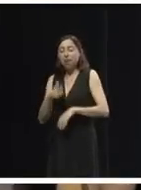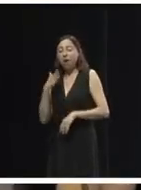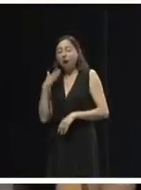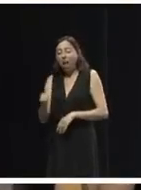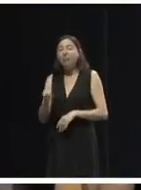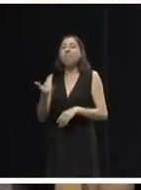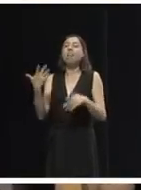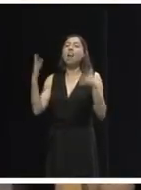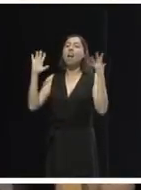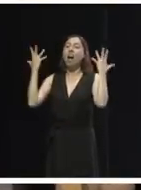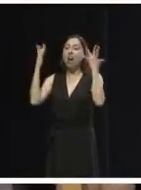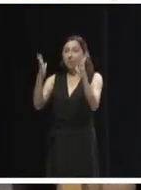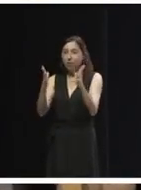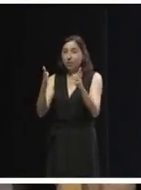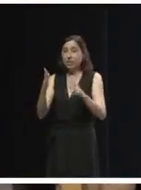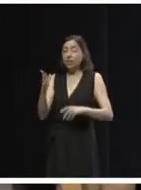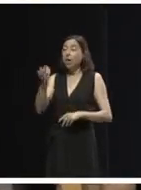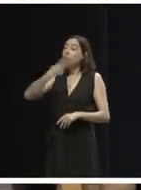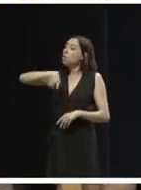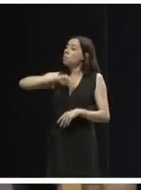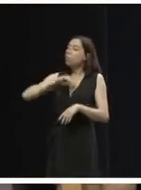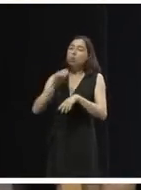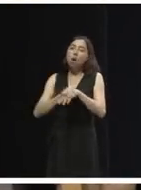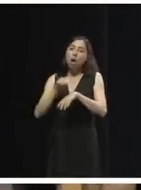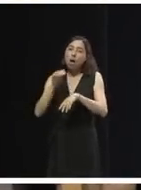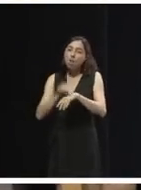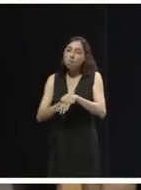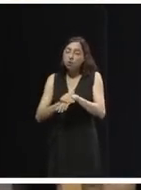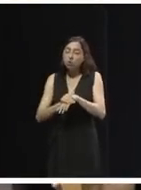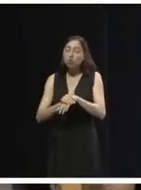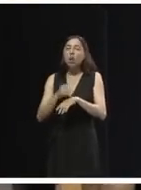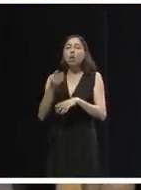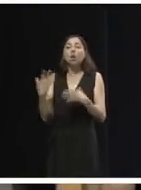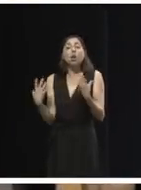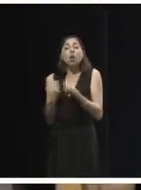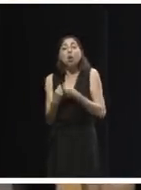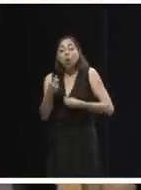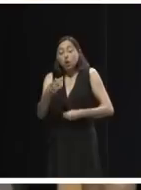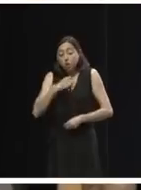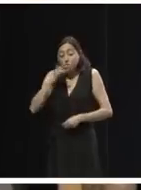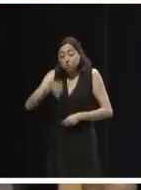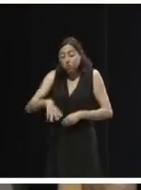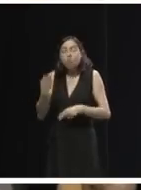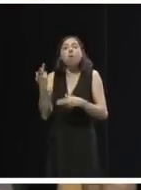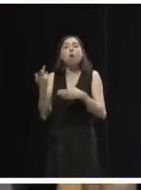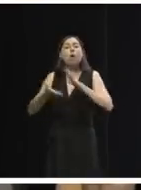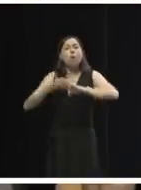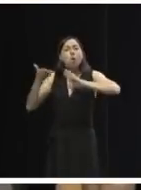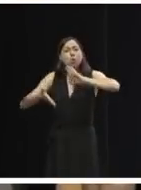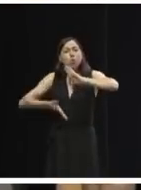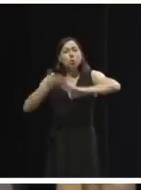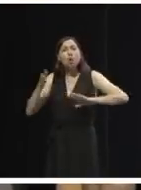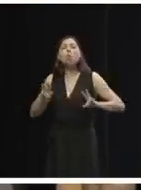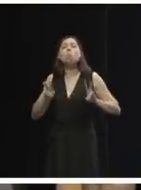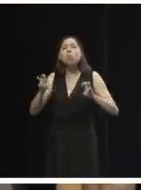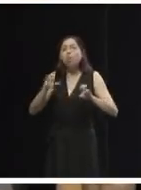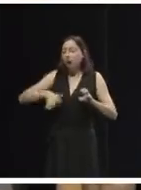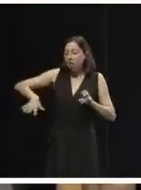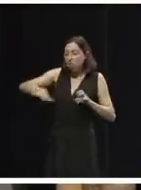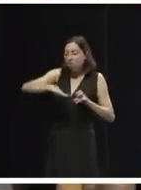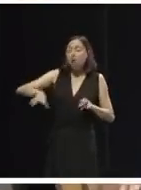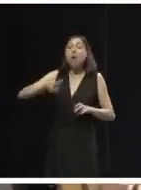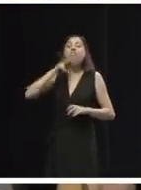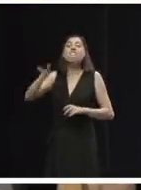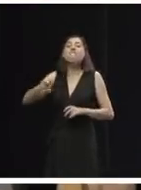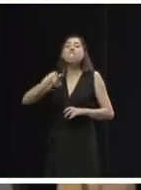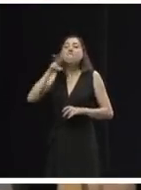árboles. Son nuestros amigos. Y con ellos podemos construir grandes pulmones verdes. Necesitamos